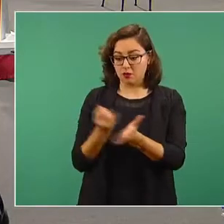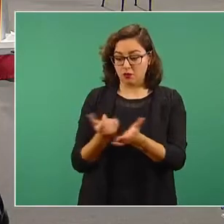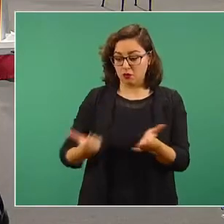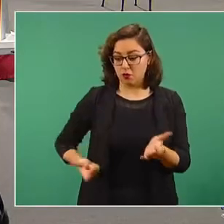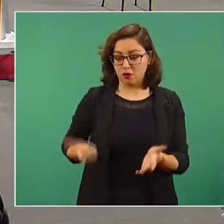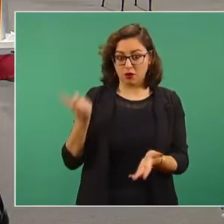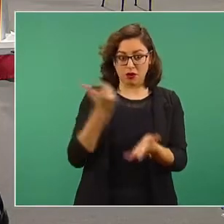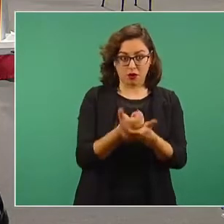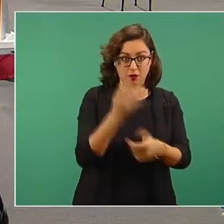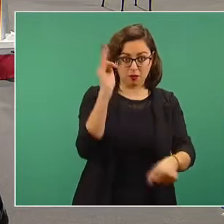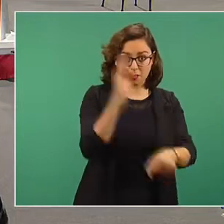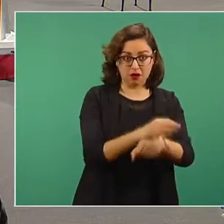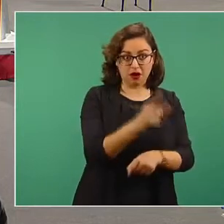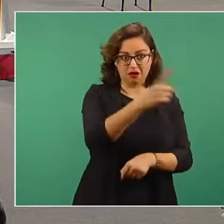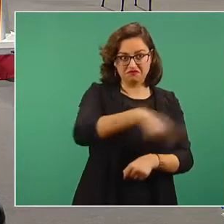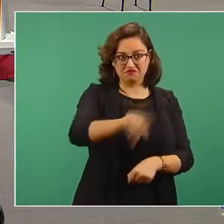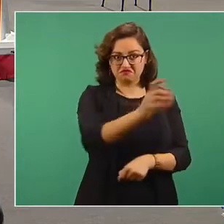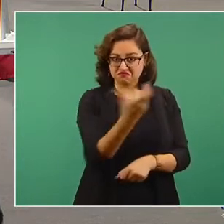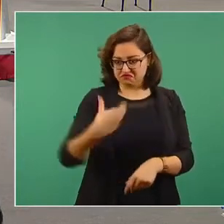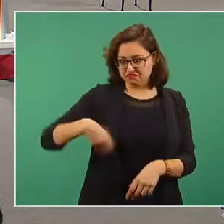El incentivo es para los consumidores.